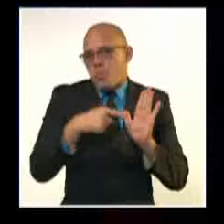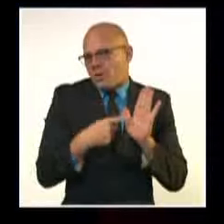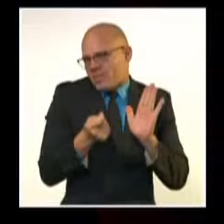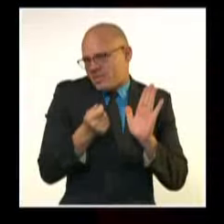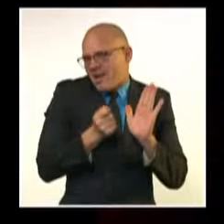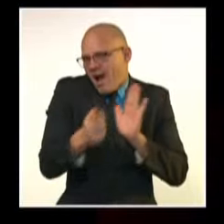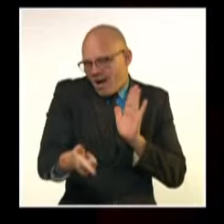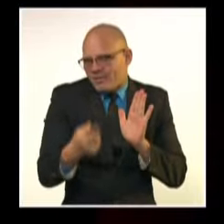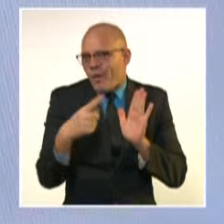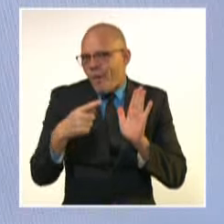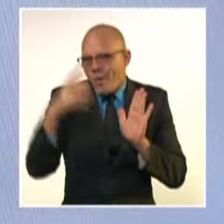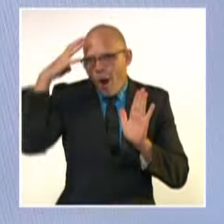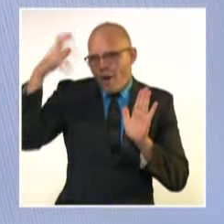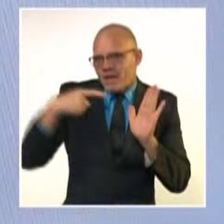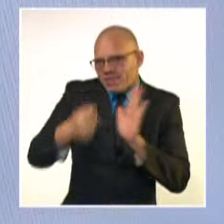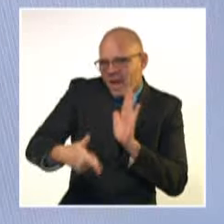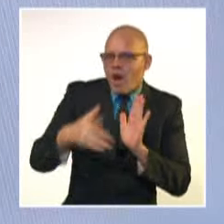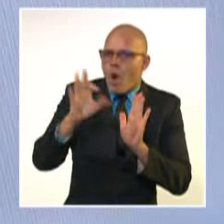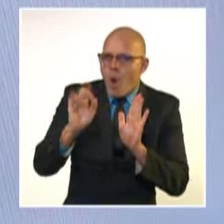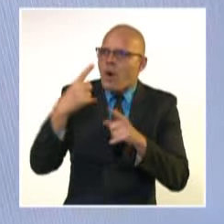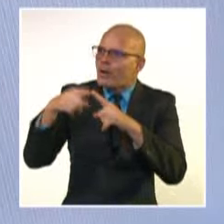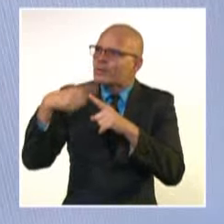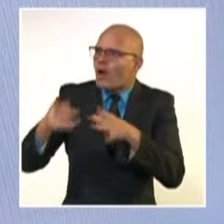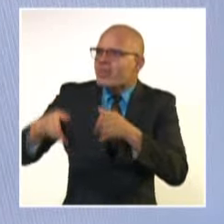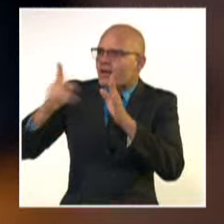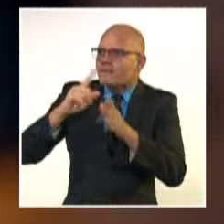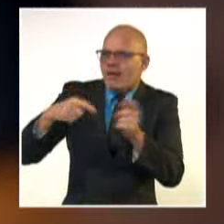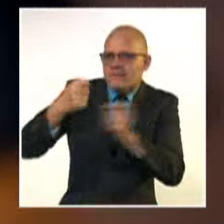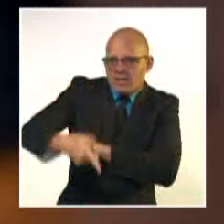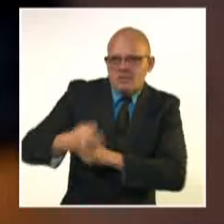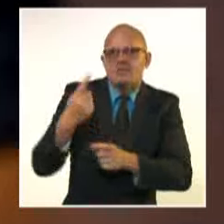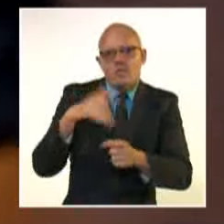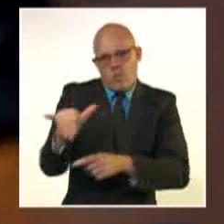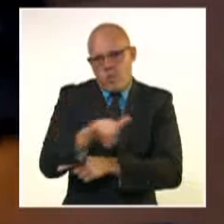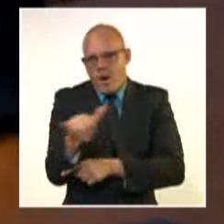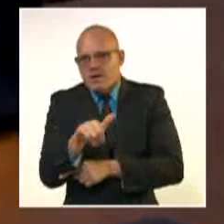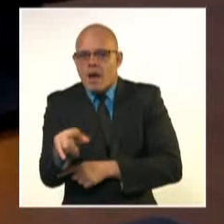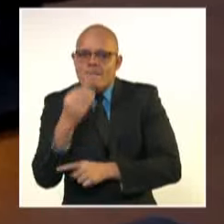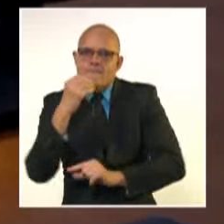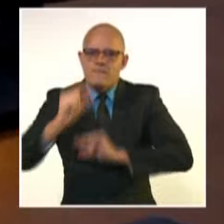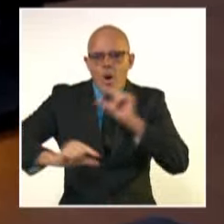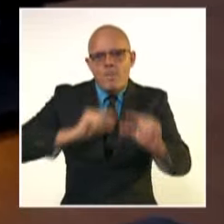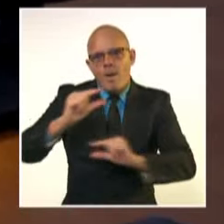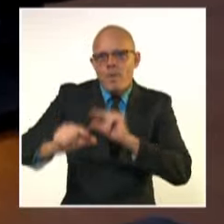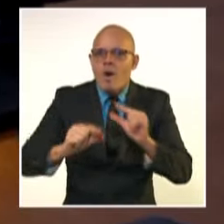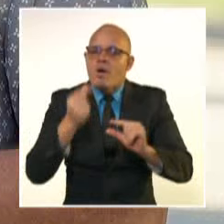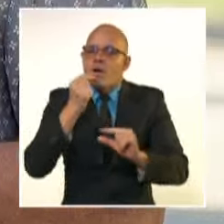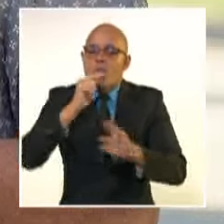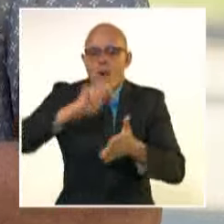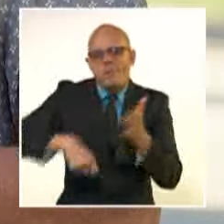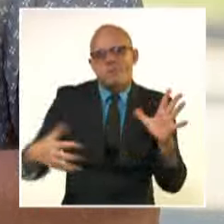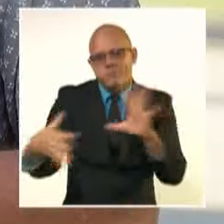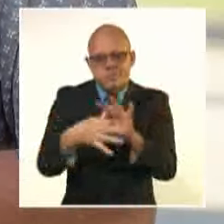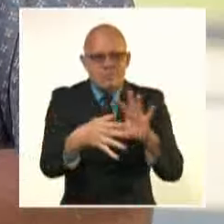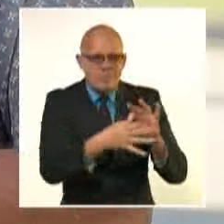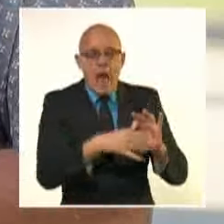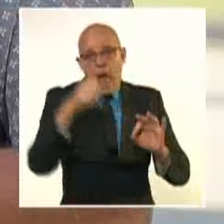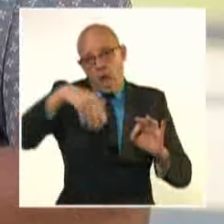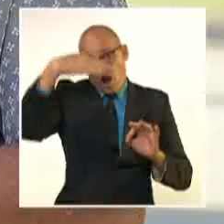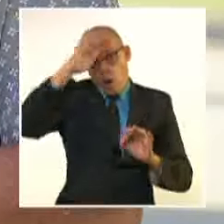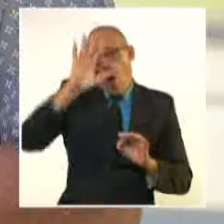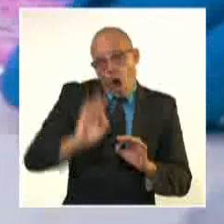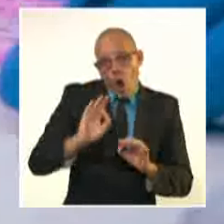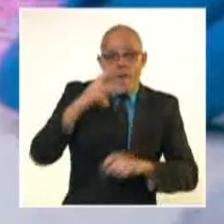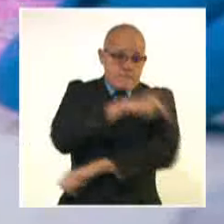entre otras previstas en la norma. Además, el enfoque de sumar, de promover alianzas, ahora trasciende fronteras. Incluso la ley abre